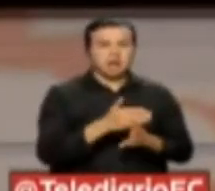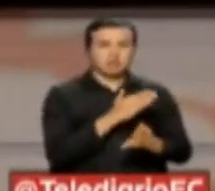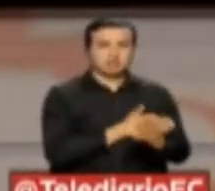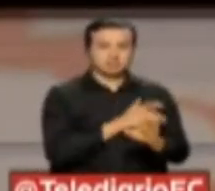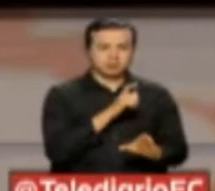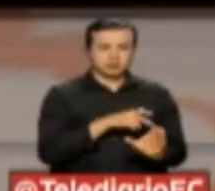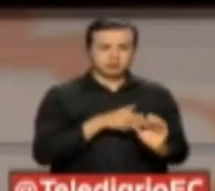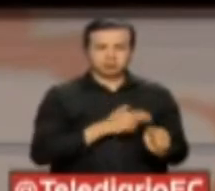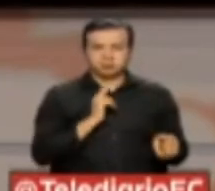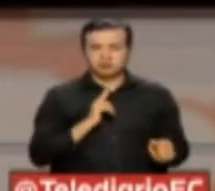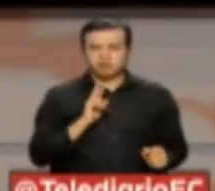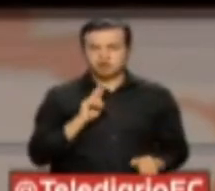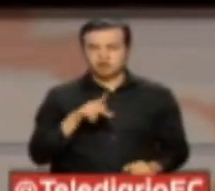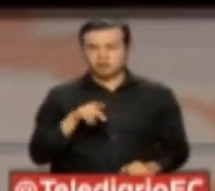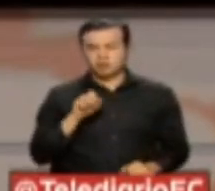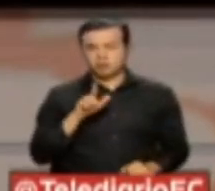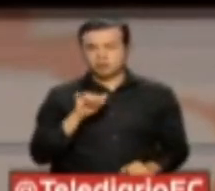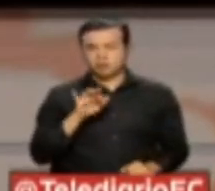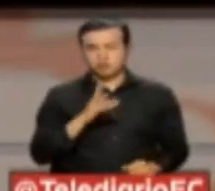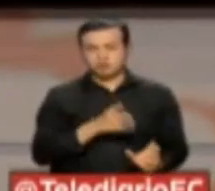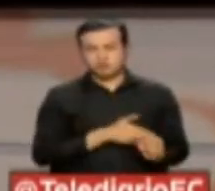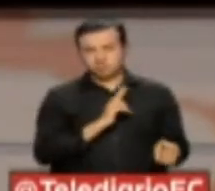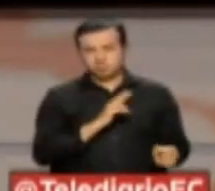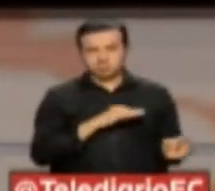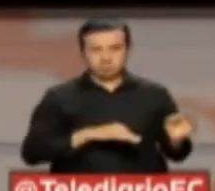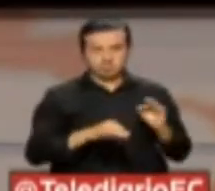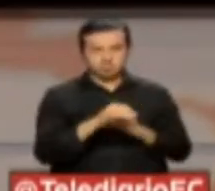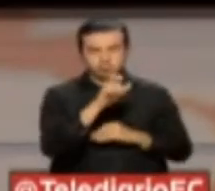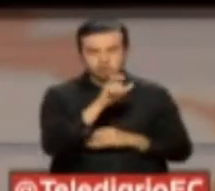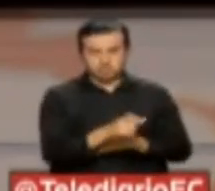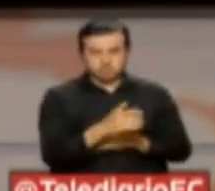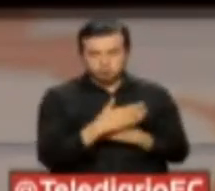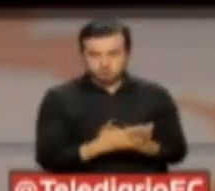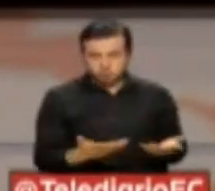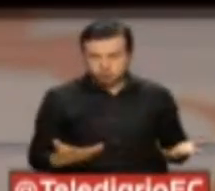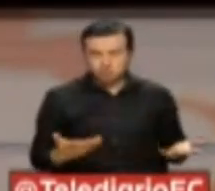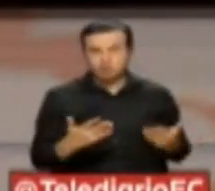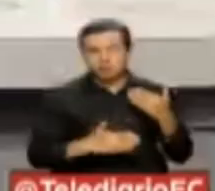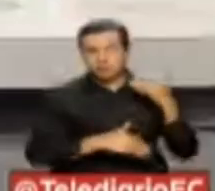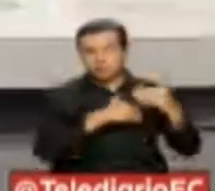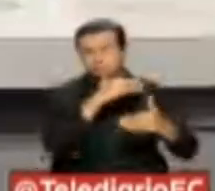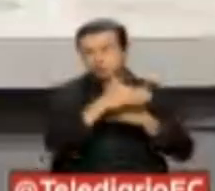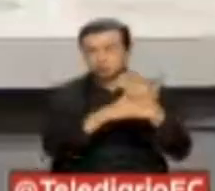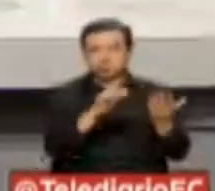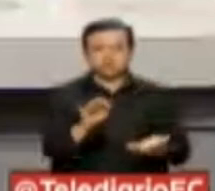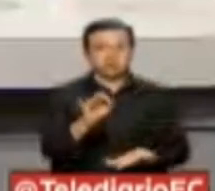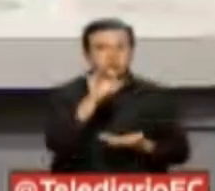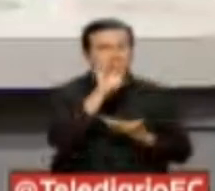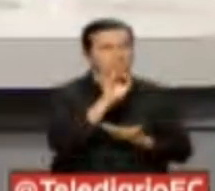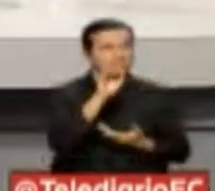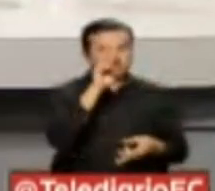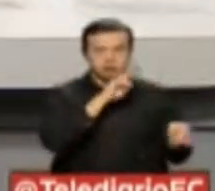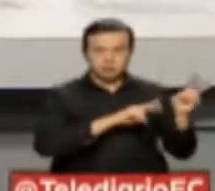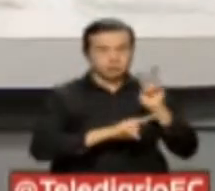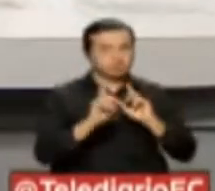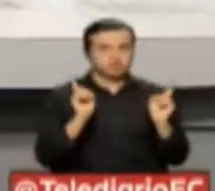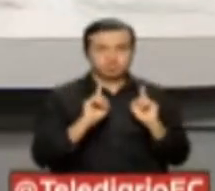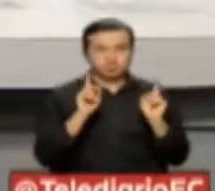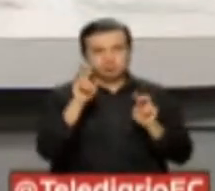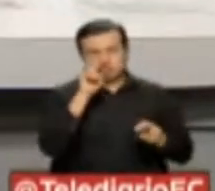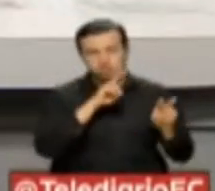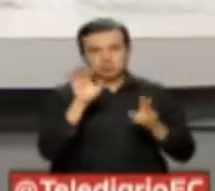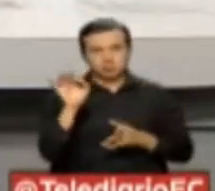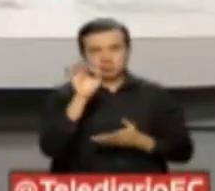renunció me parece que el señor pólit así es entonces esto lógicamente está en los procesos de designación no de evaluación de